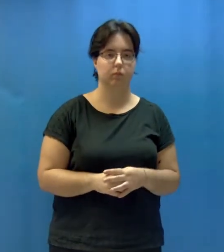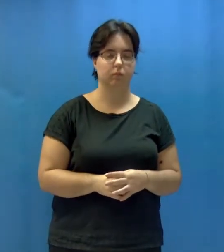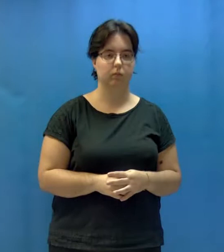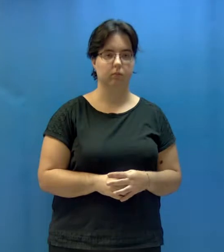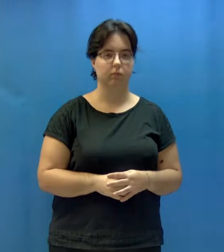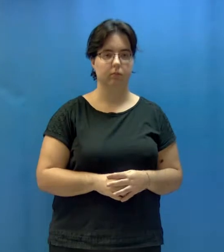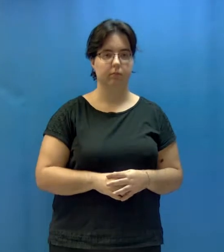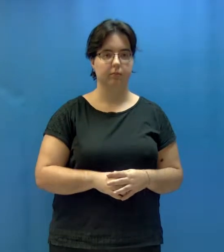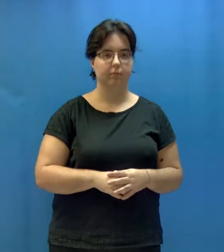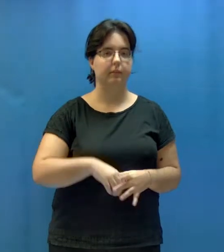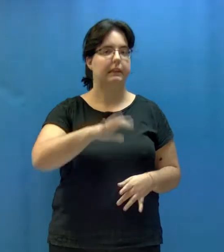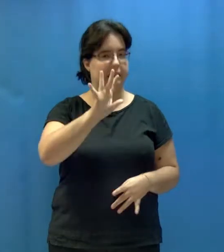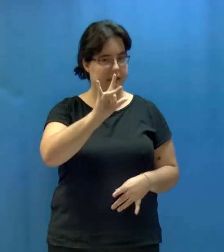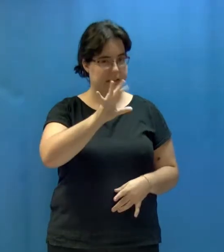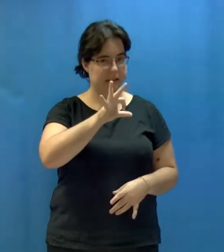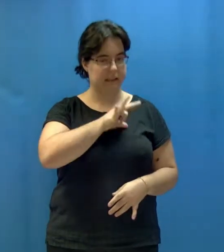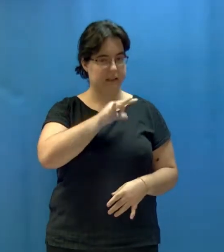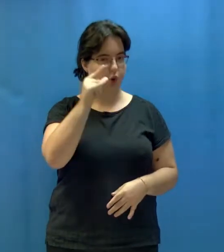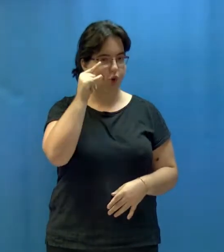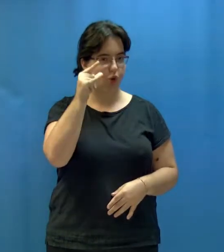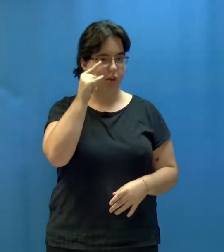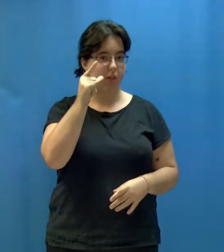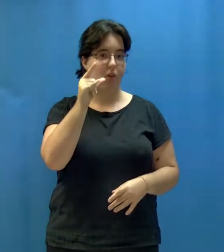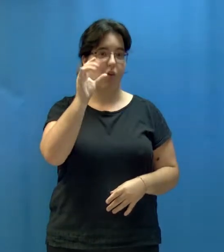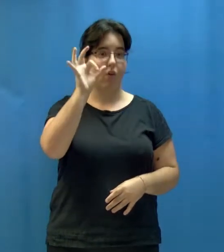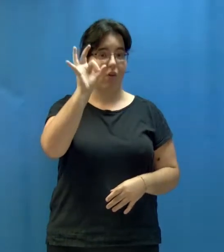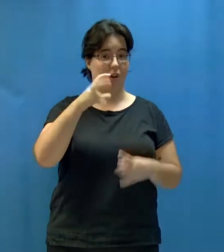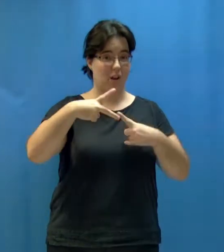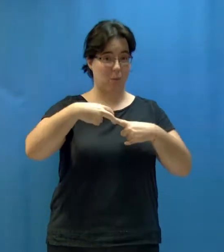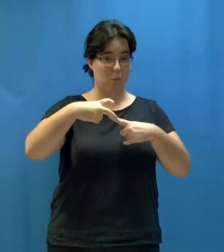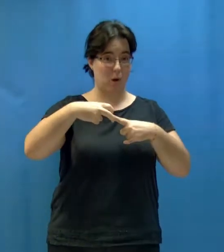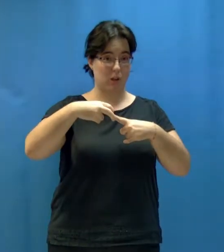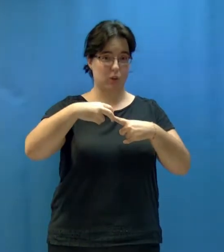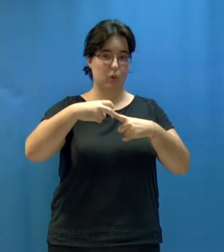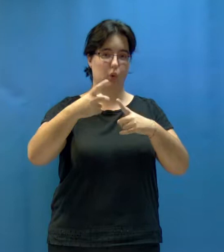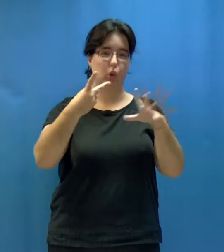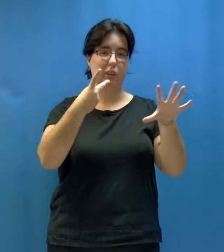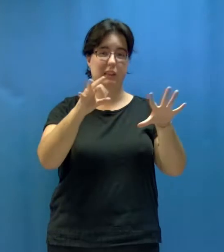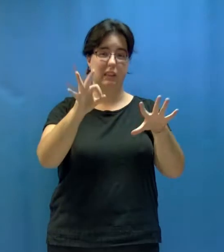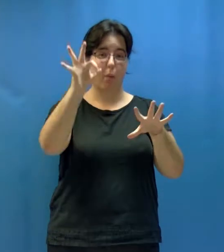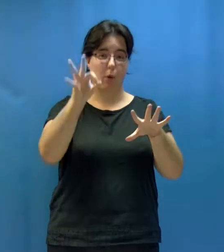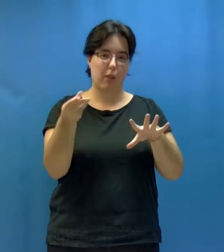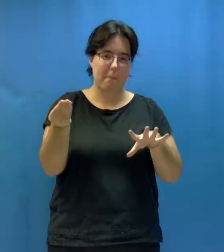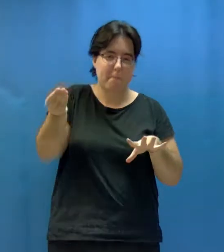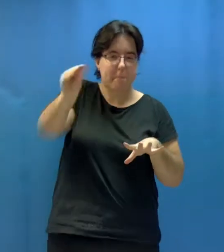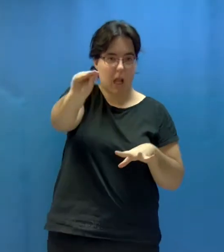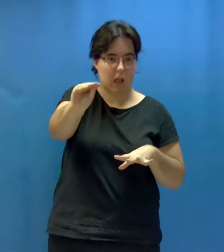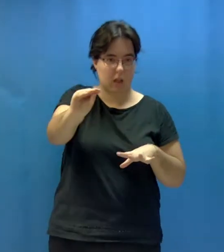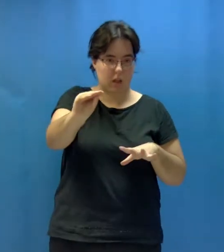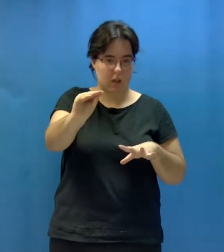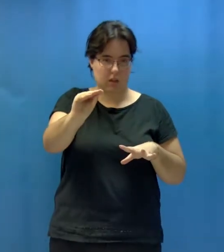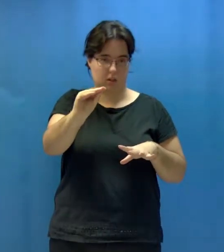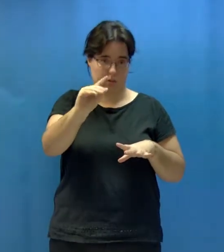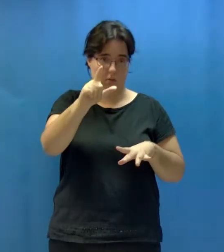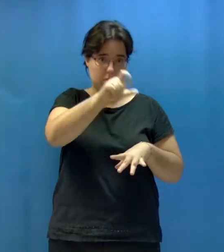A ver si, señor Lorenzo, han subido los impuestos al 60% de los castellonenses, al 60% de los